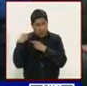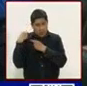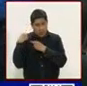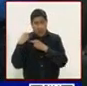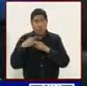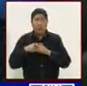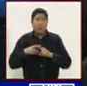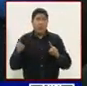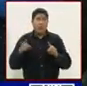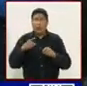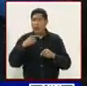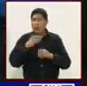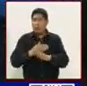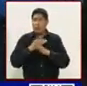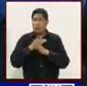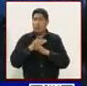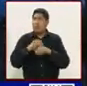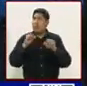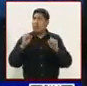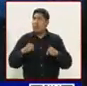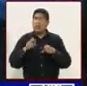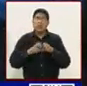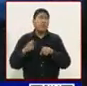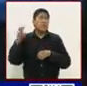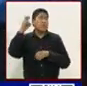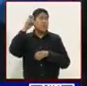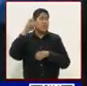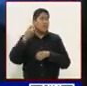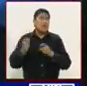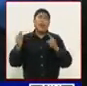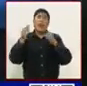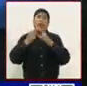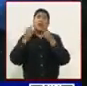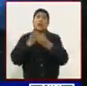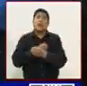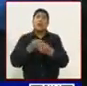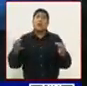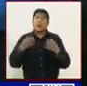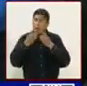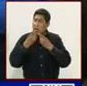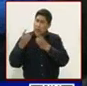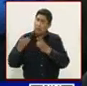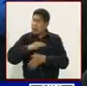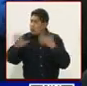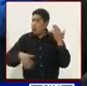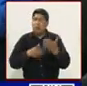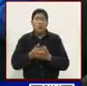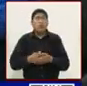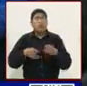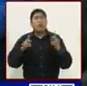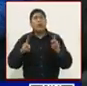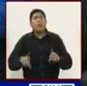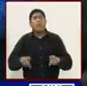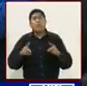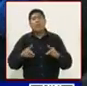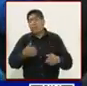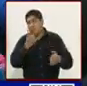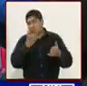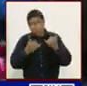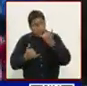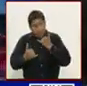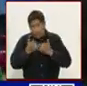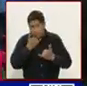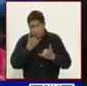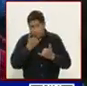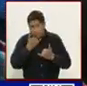caso, sin embargo, se nos impide el poder subir hasta las oficinas ante la denuncia de todas estas personas de irregularidades que se